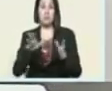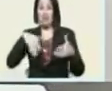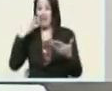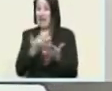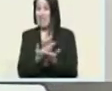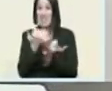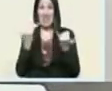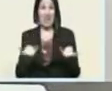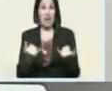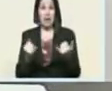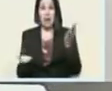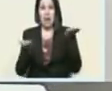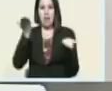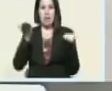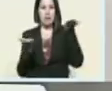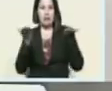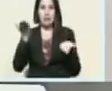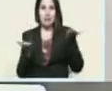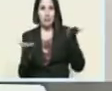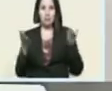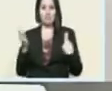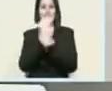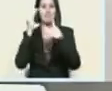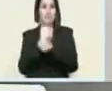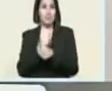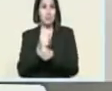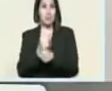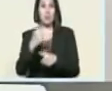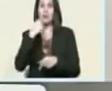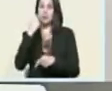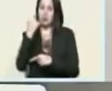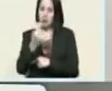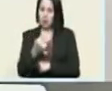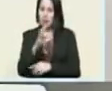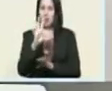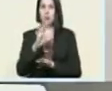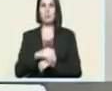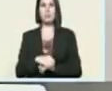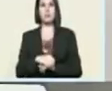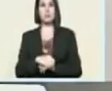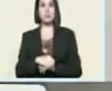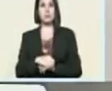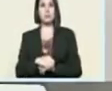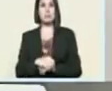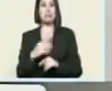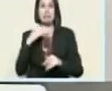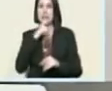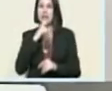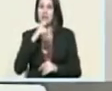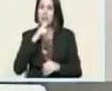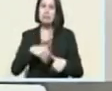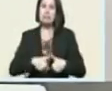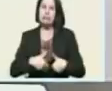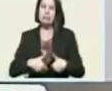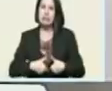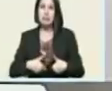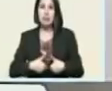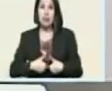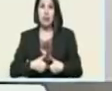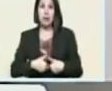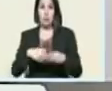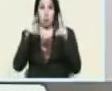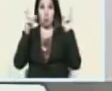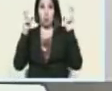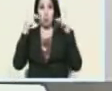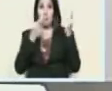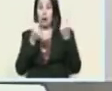Hasta que logremos los equilibrios que vamos a lograr, yo se los digo, ha costado y va a costar esfuerzo, porque es una